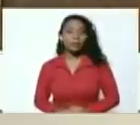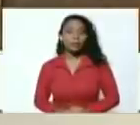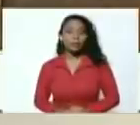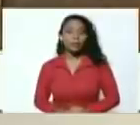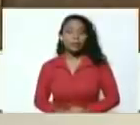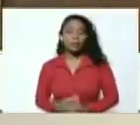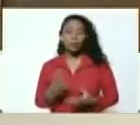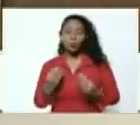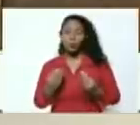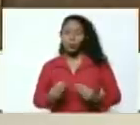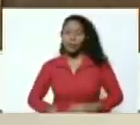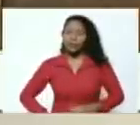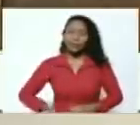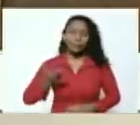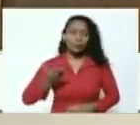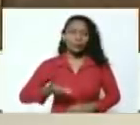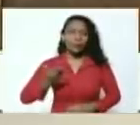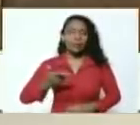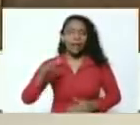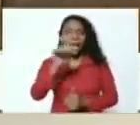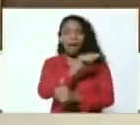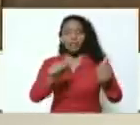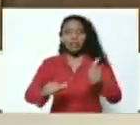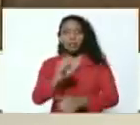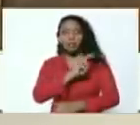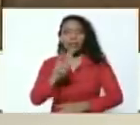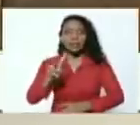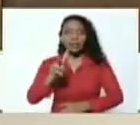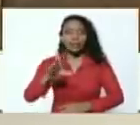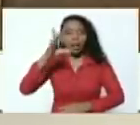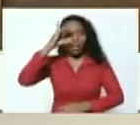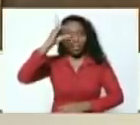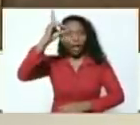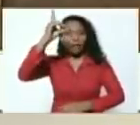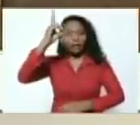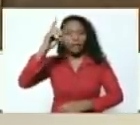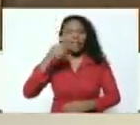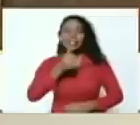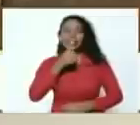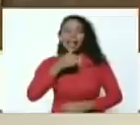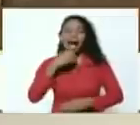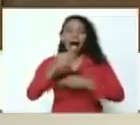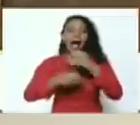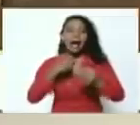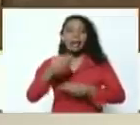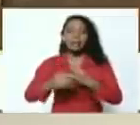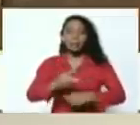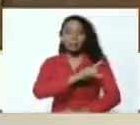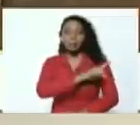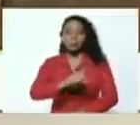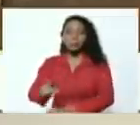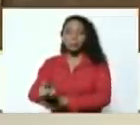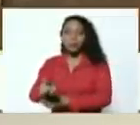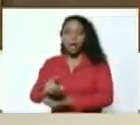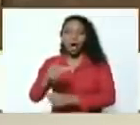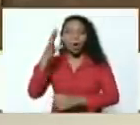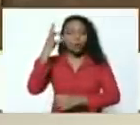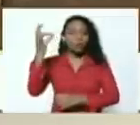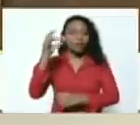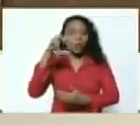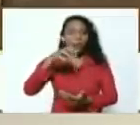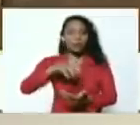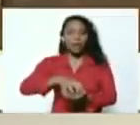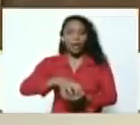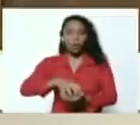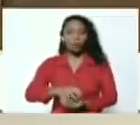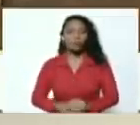tan importante, la vicepresidenta ejecutiva, quien preside por mandato constitucional el Consejo de Estado,